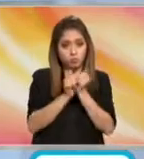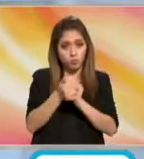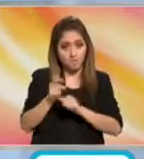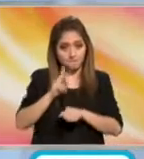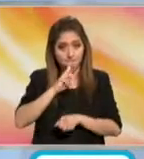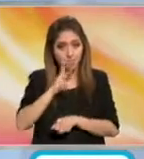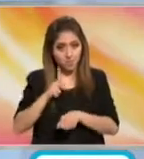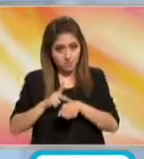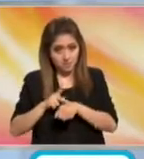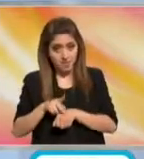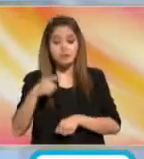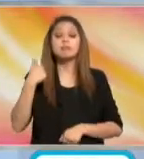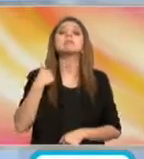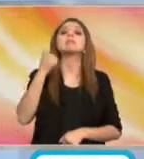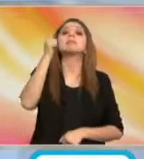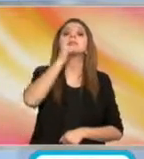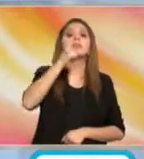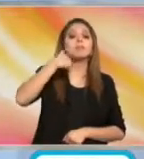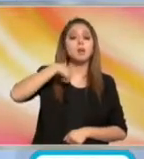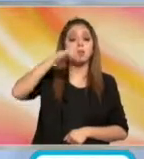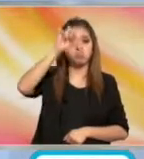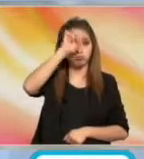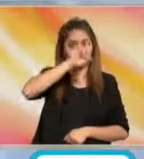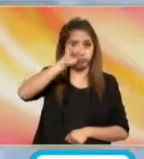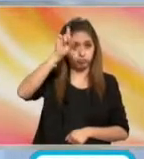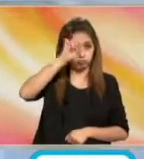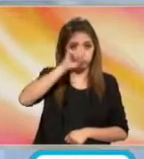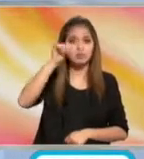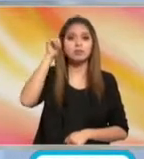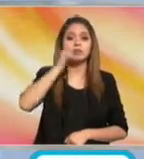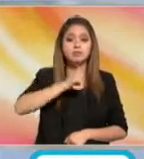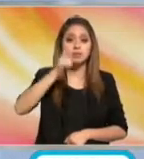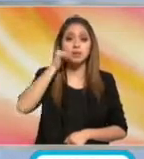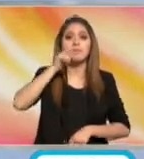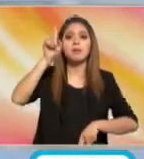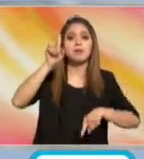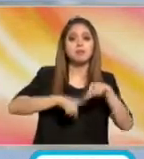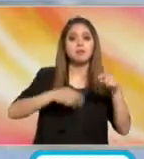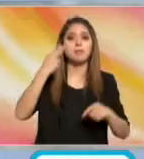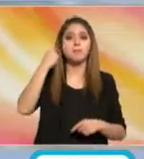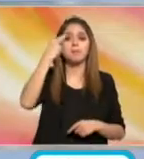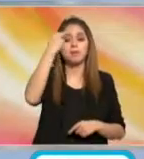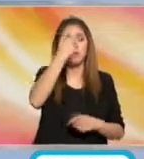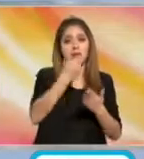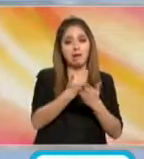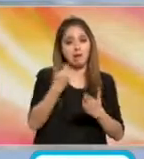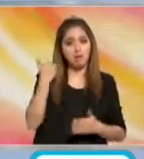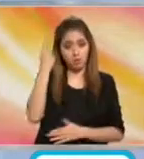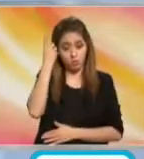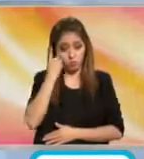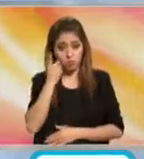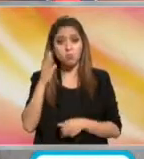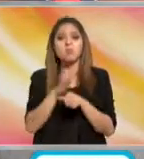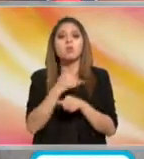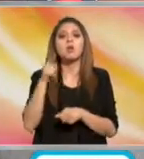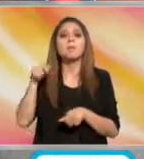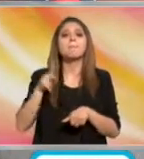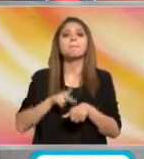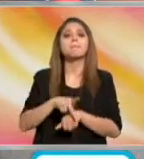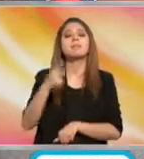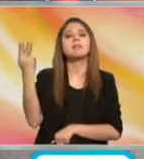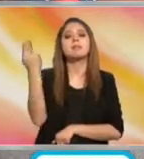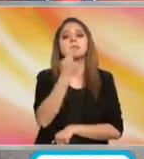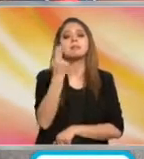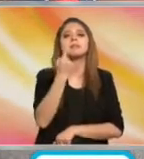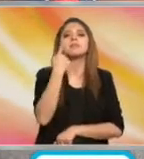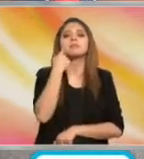recomiendo que es muy importante que nos desmaquillemos antes de ir a dormir. ¿Por qué? Porque la piel también necesita